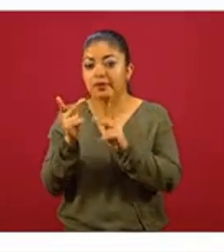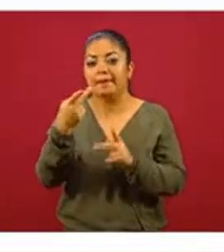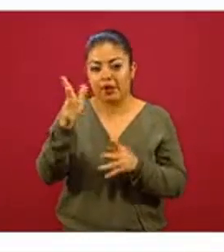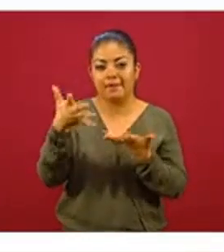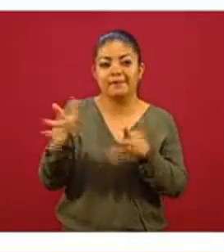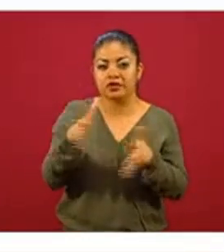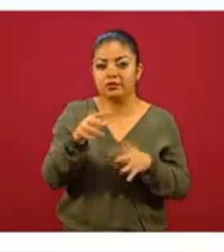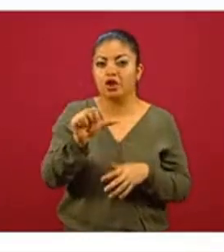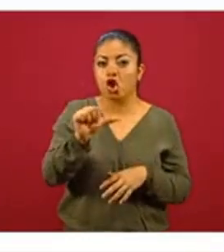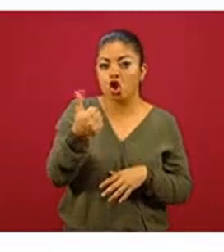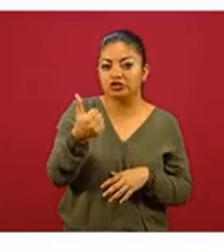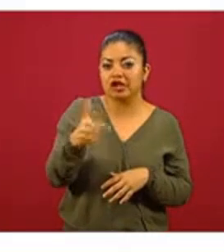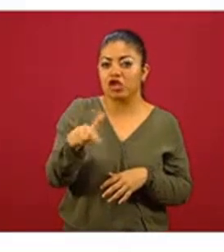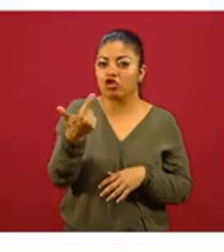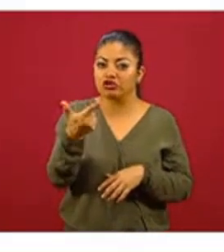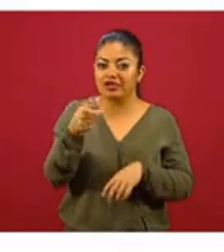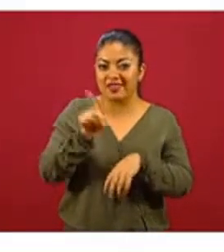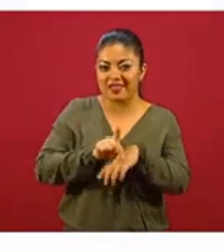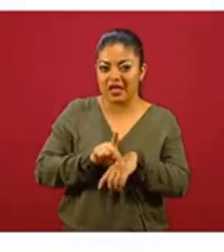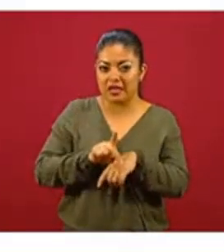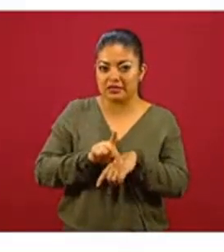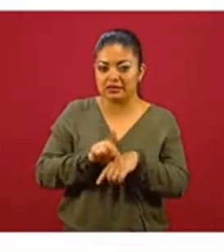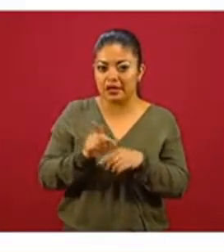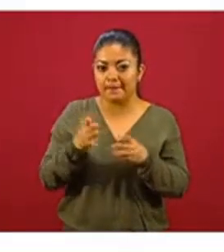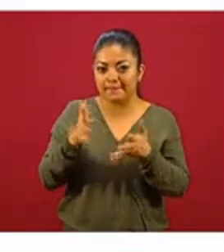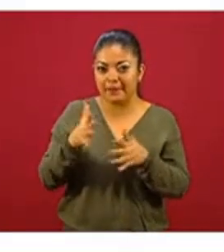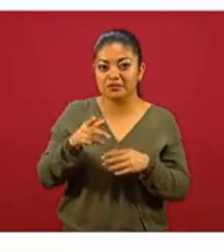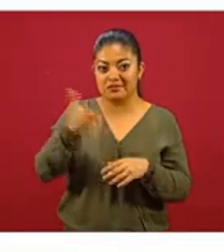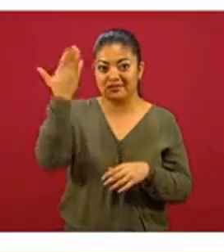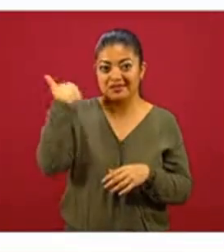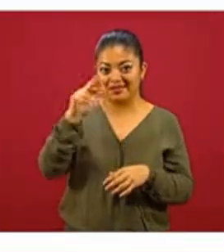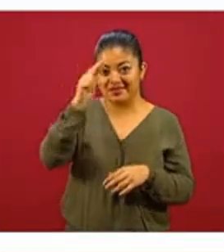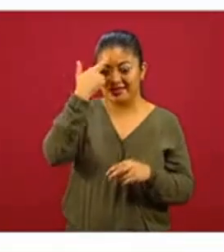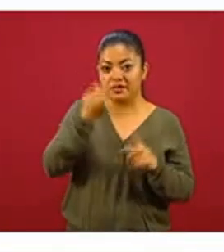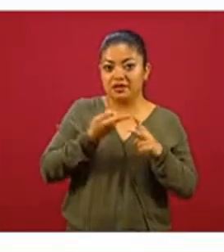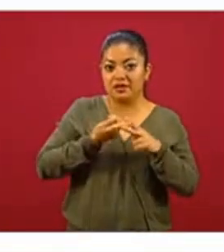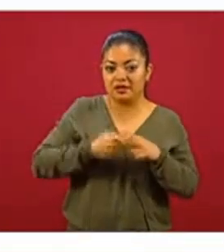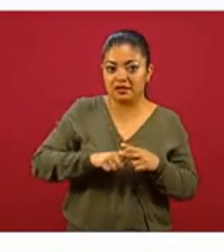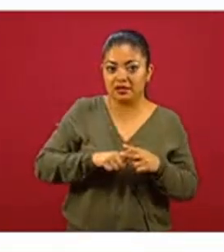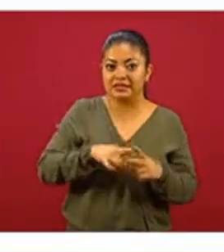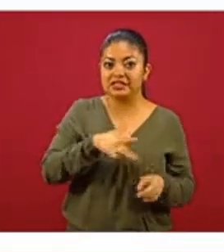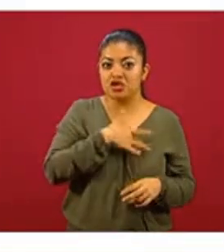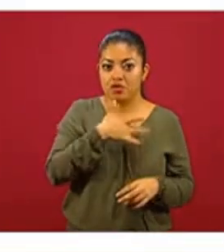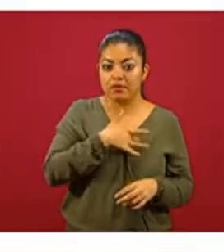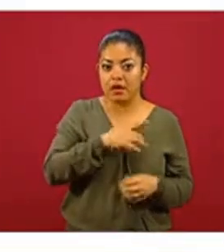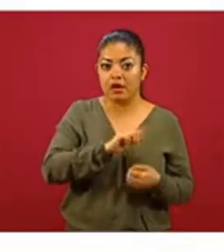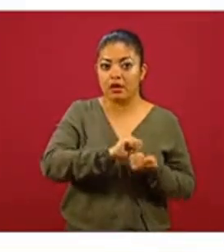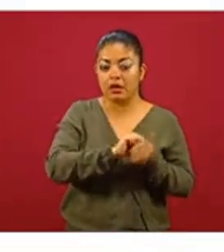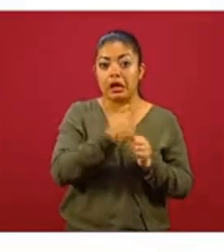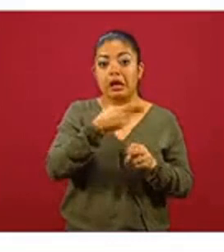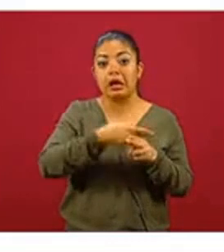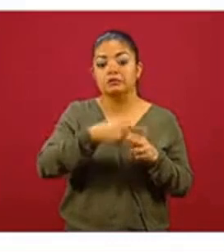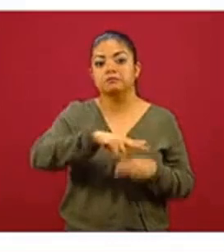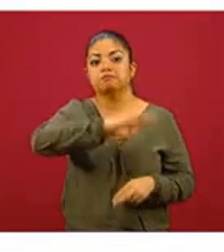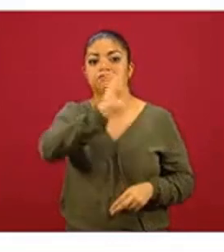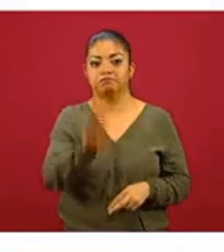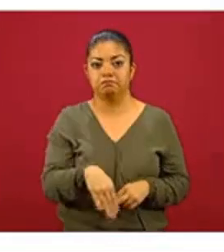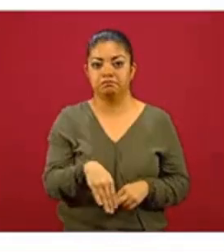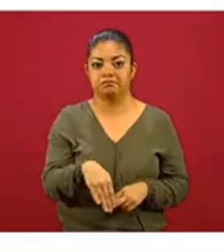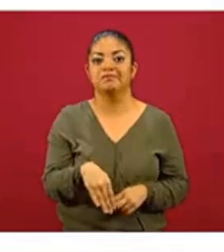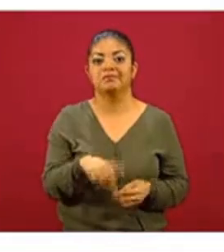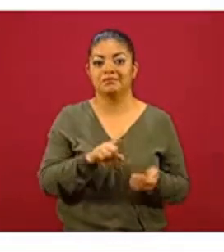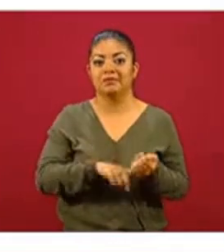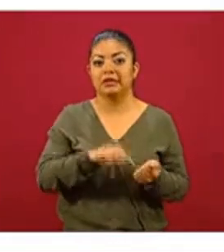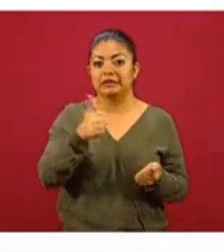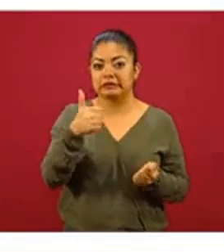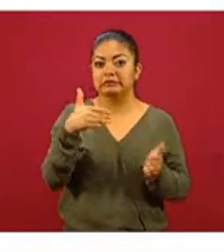12 días de diferencia en promedio desde el momento del inicio de los síntomas hasta la defunción para aquellas un poco más de